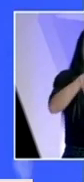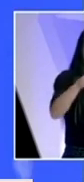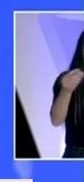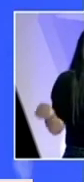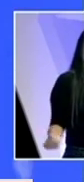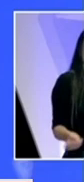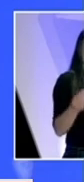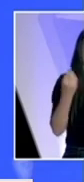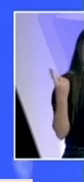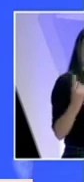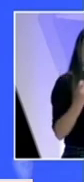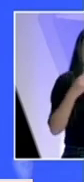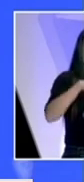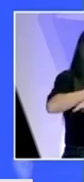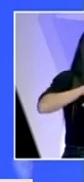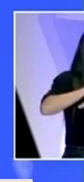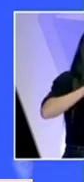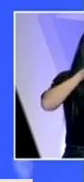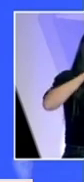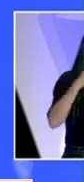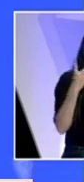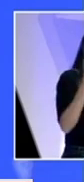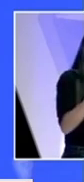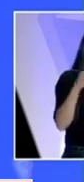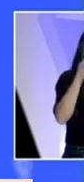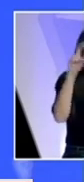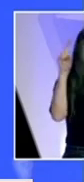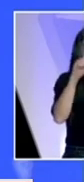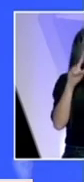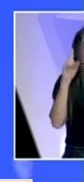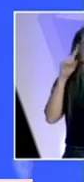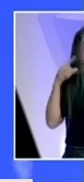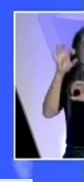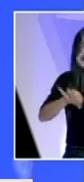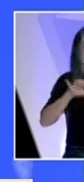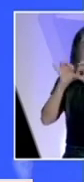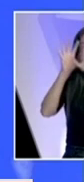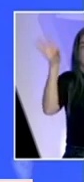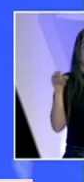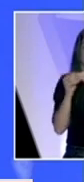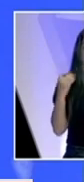ley esquiva, huye de los procedimientos